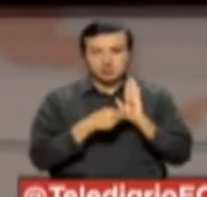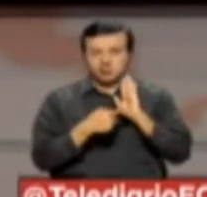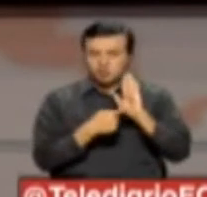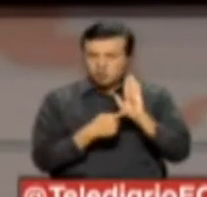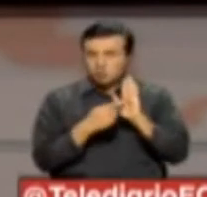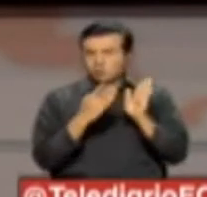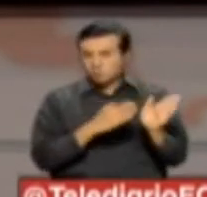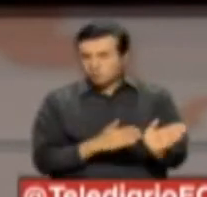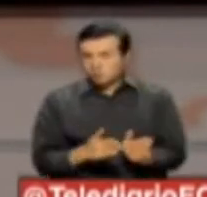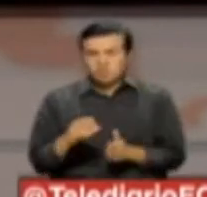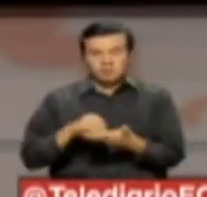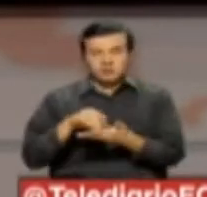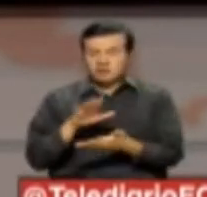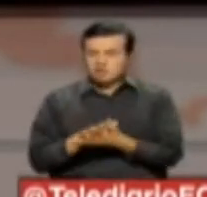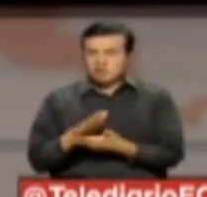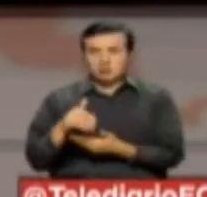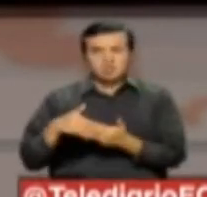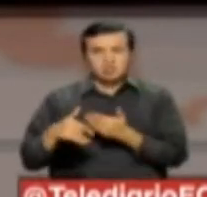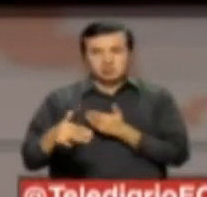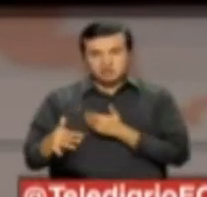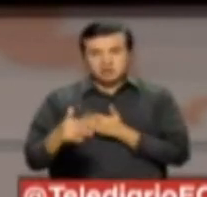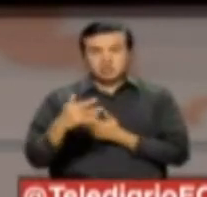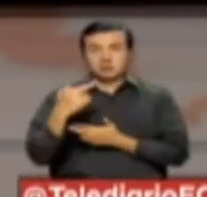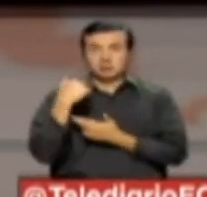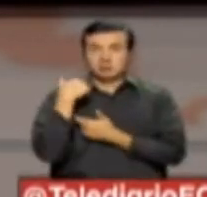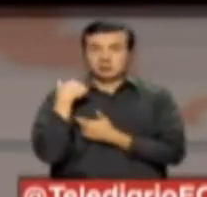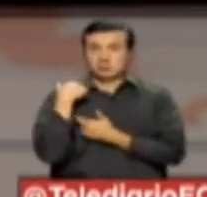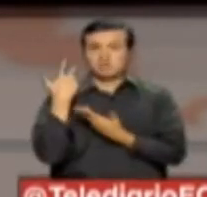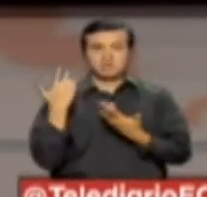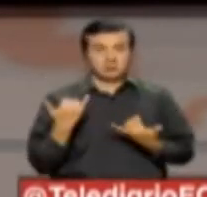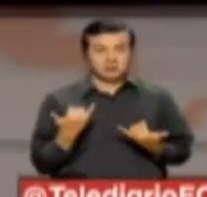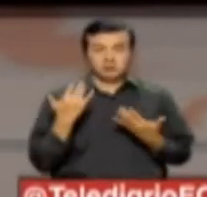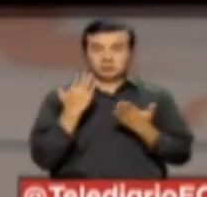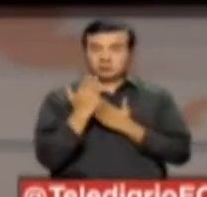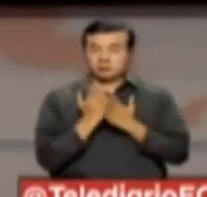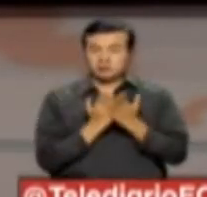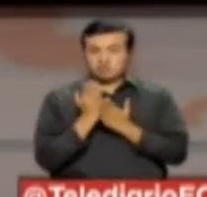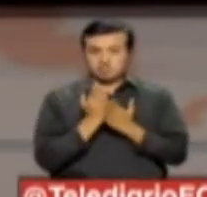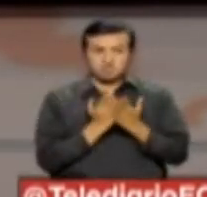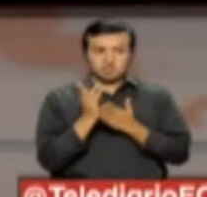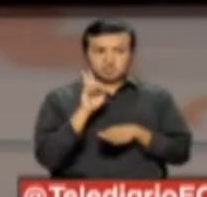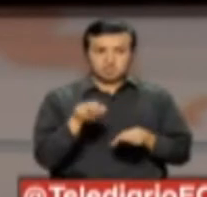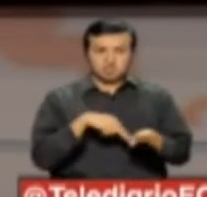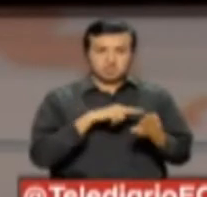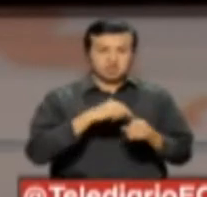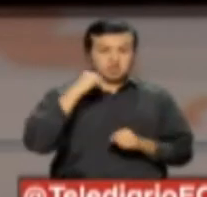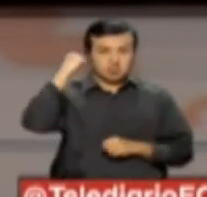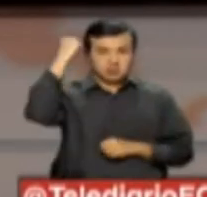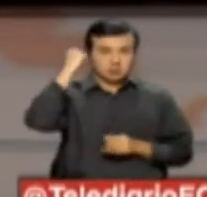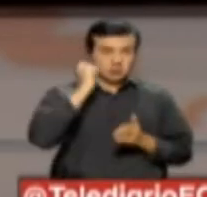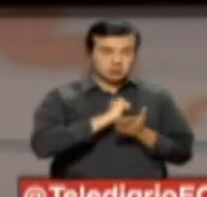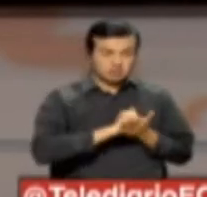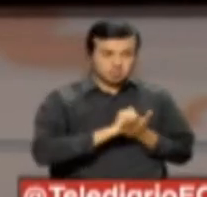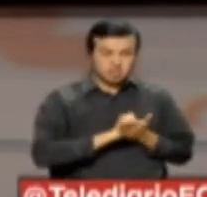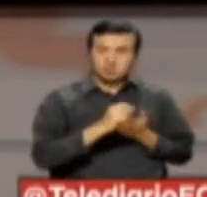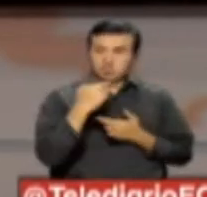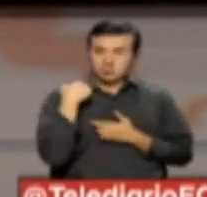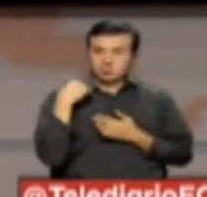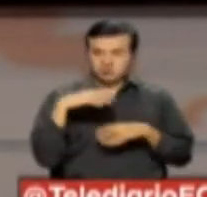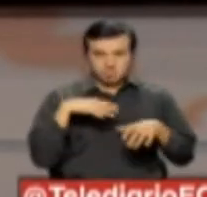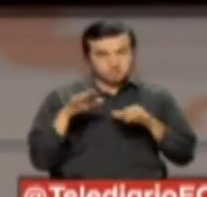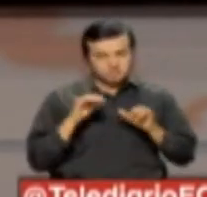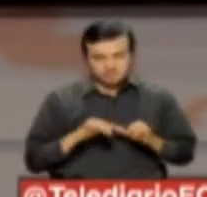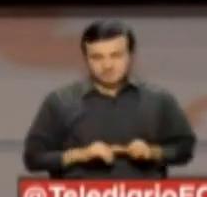desarrollo y que las competencias que tiene este servicio el servicio nacional de derechos intelectuales pueda realizar estas